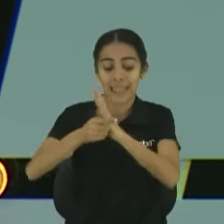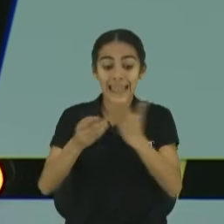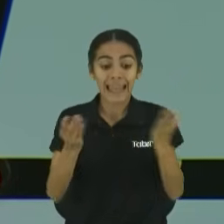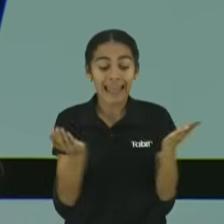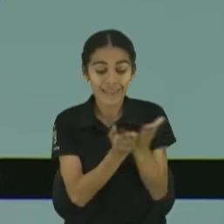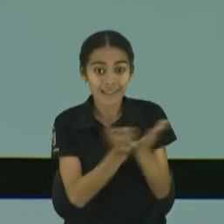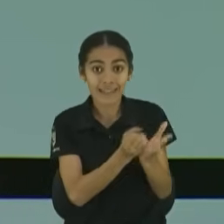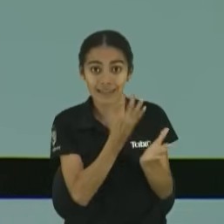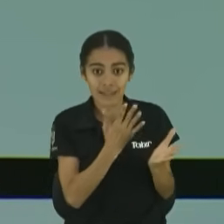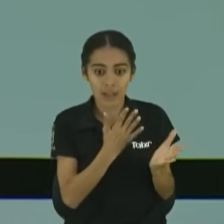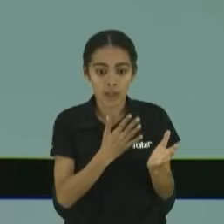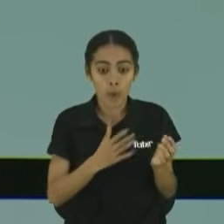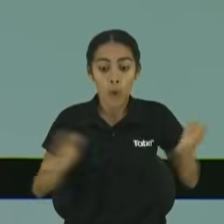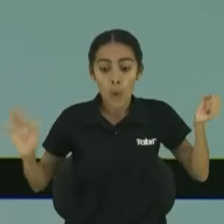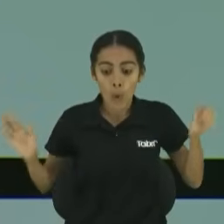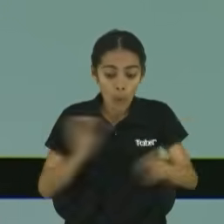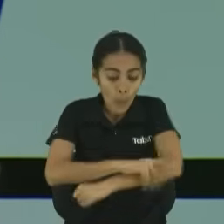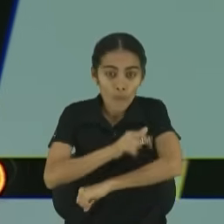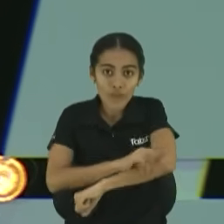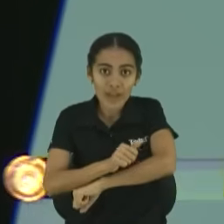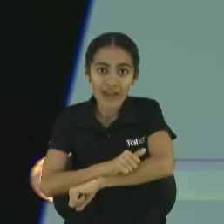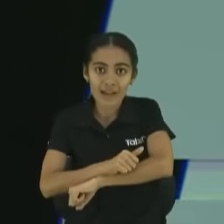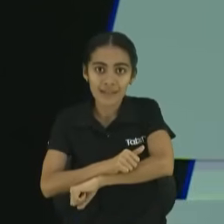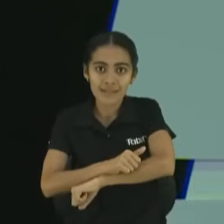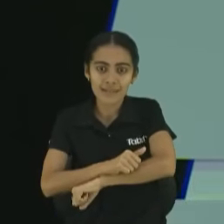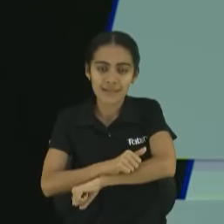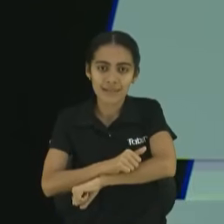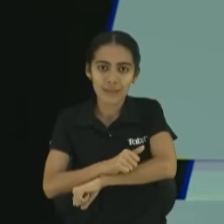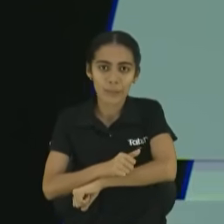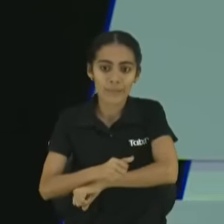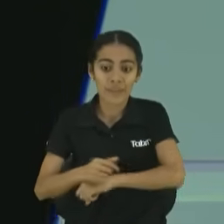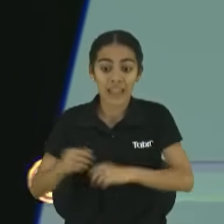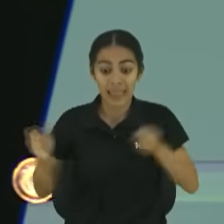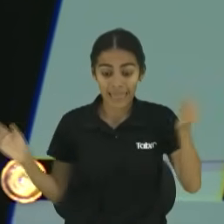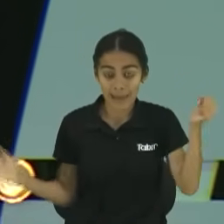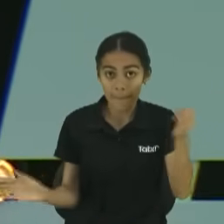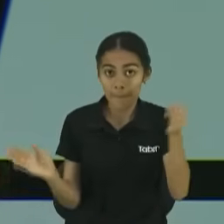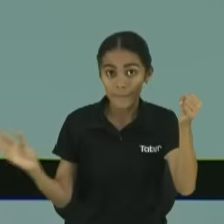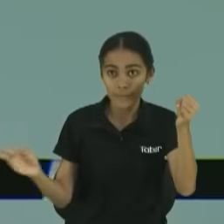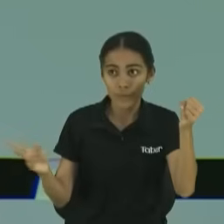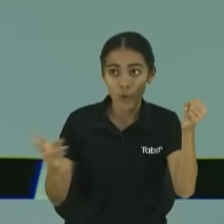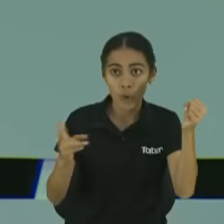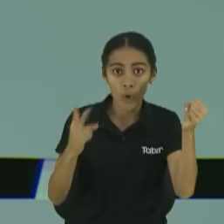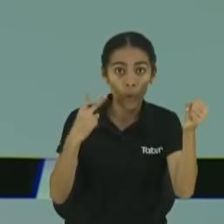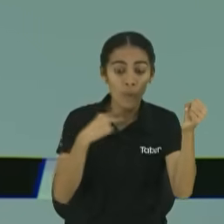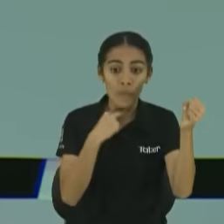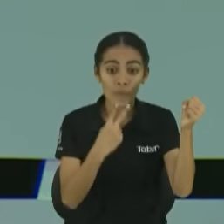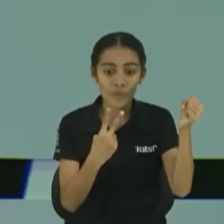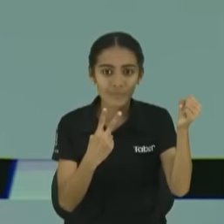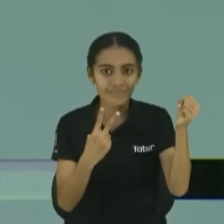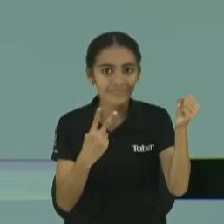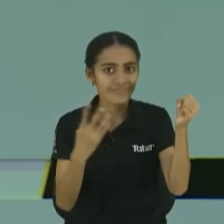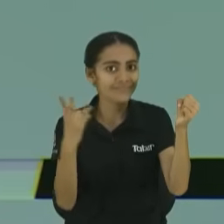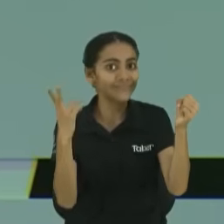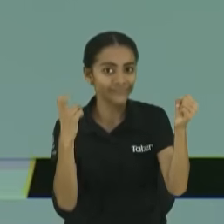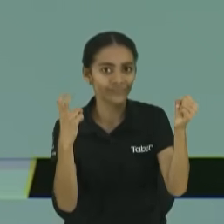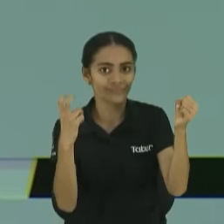me obedecen. Entonces no se quede solo con la oración. Para que el Espíritu Santo le guíe, debe de conocer su